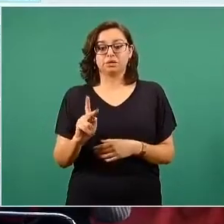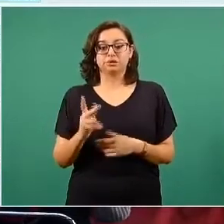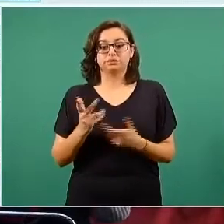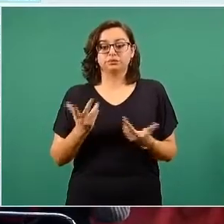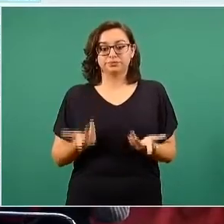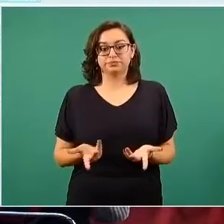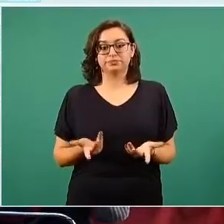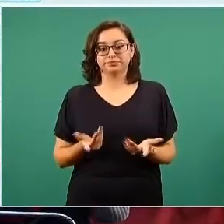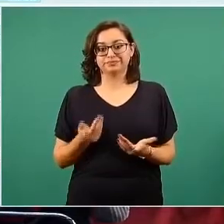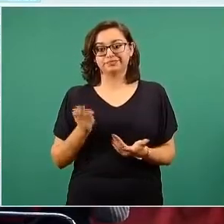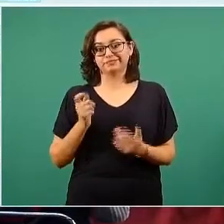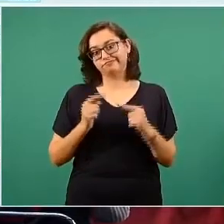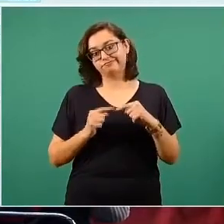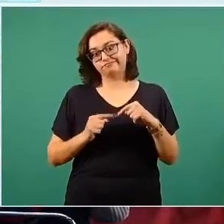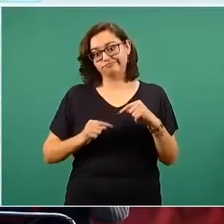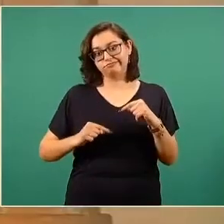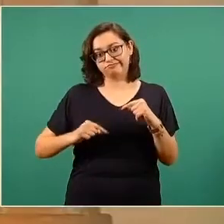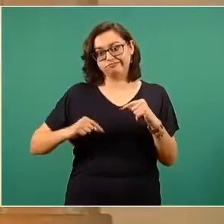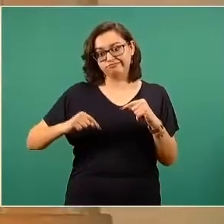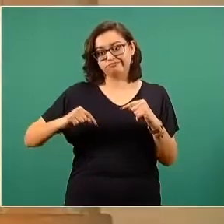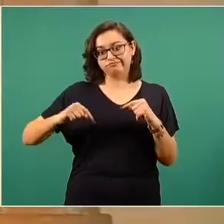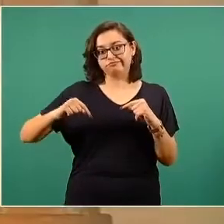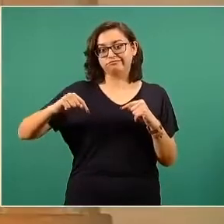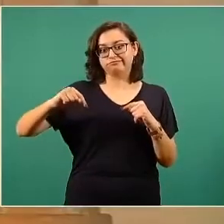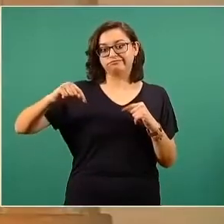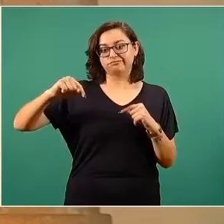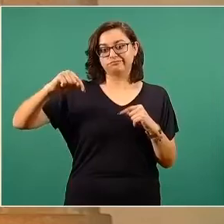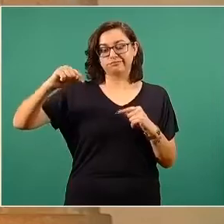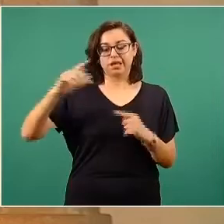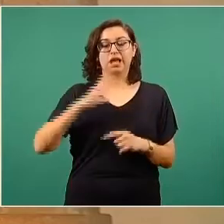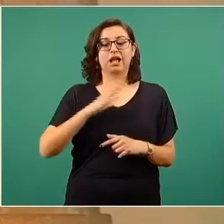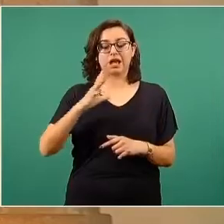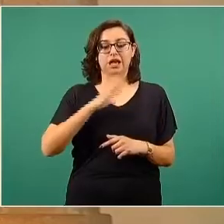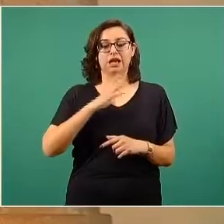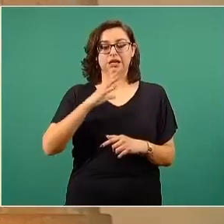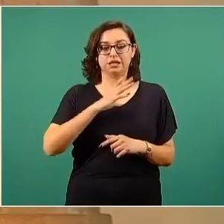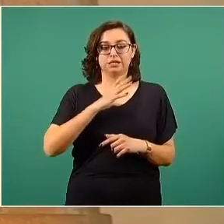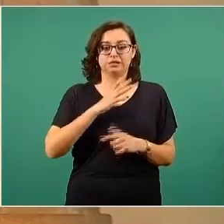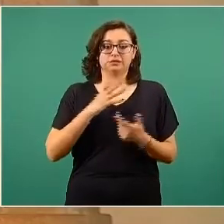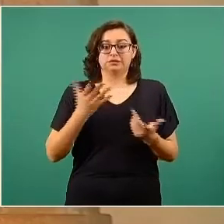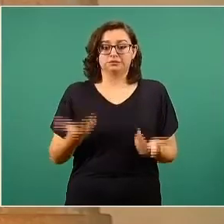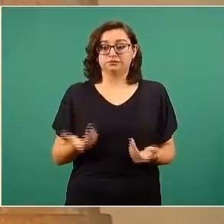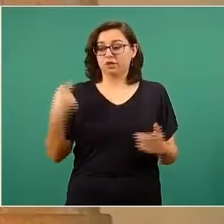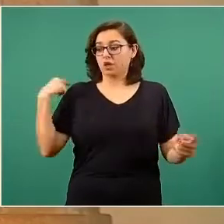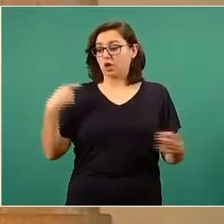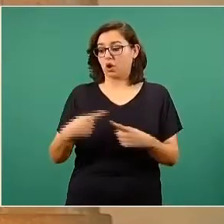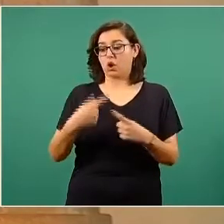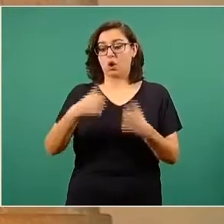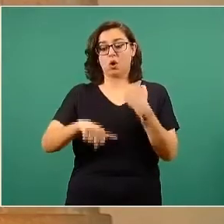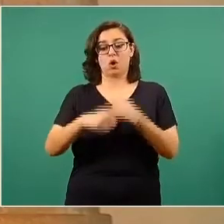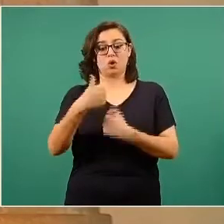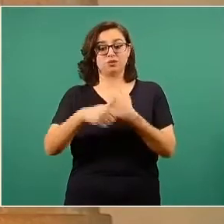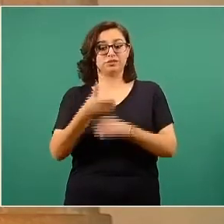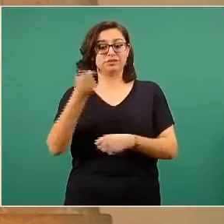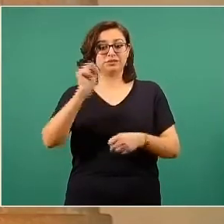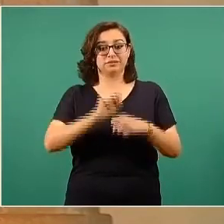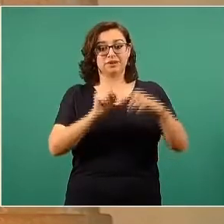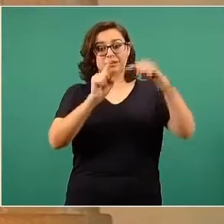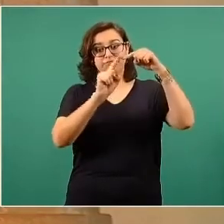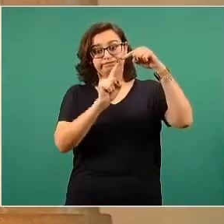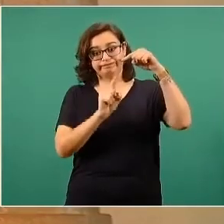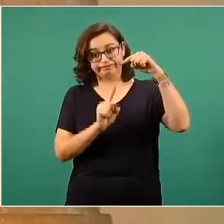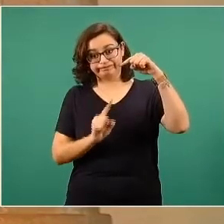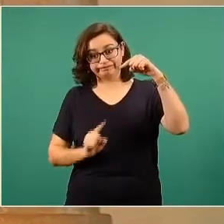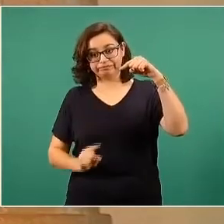continúa obviamente siendo un crecimiento como tal, y que además cambia las prácticamente 11 semanas anteriores en